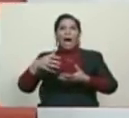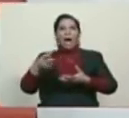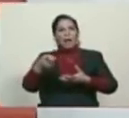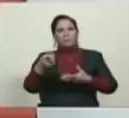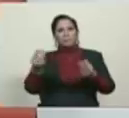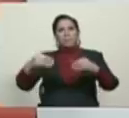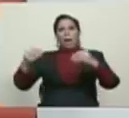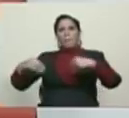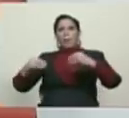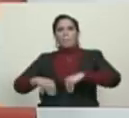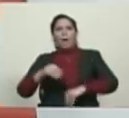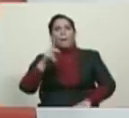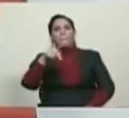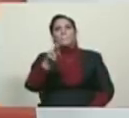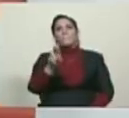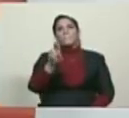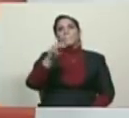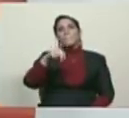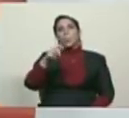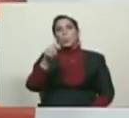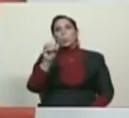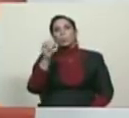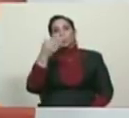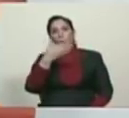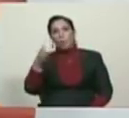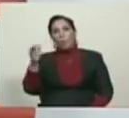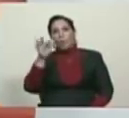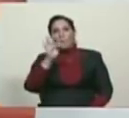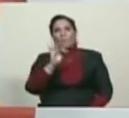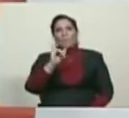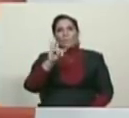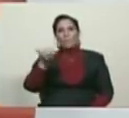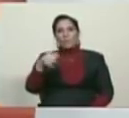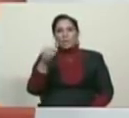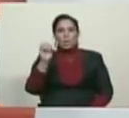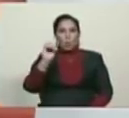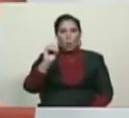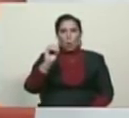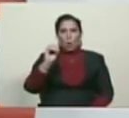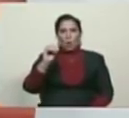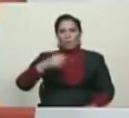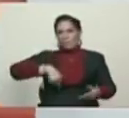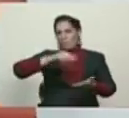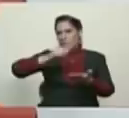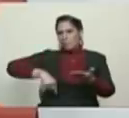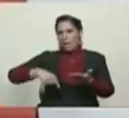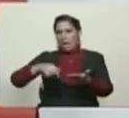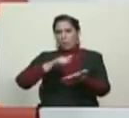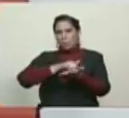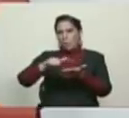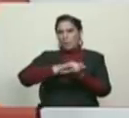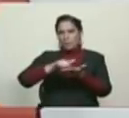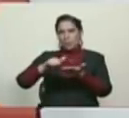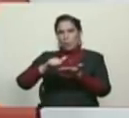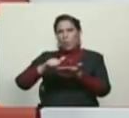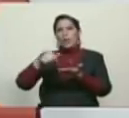York, firmado en Nueva York y luego refrendado aquí en Venezuela. Y comenzó una persecución